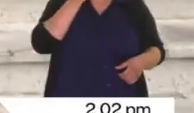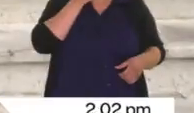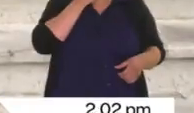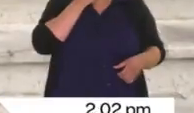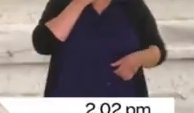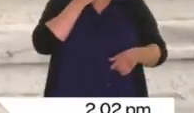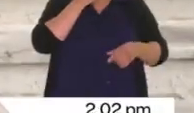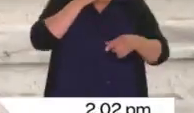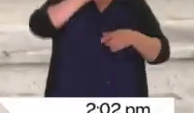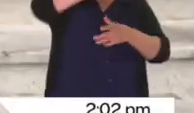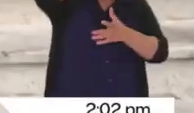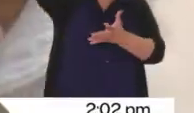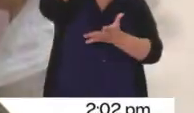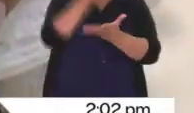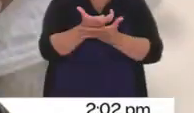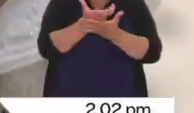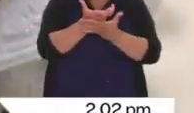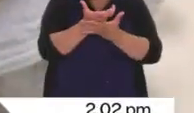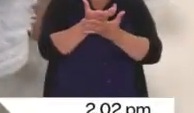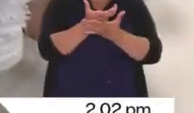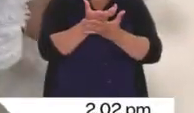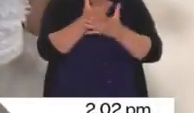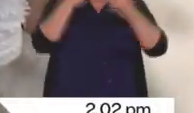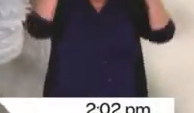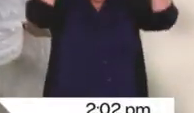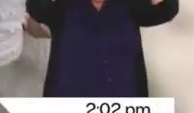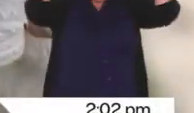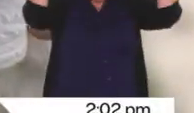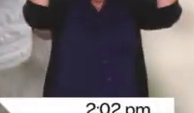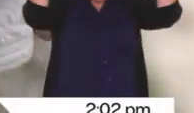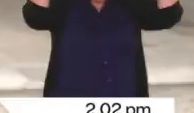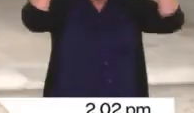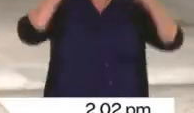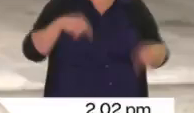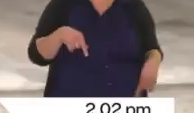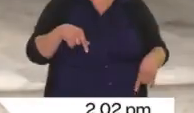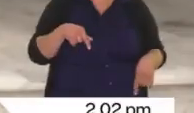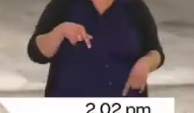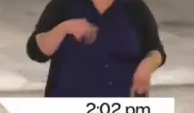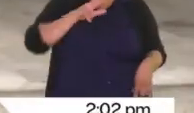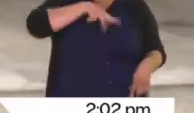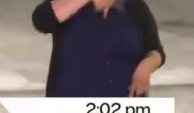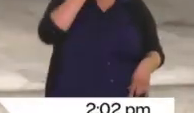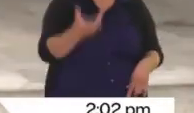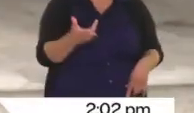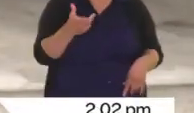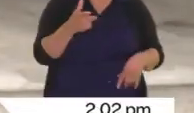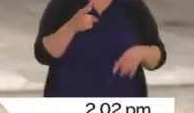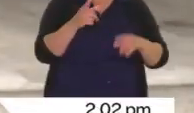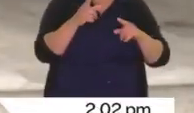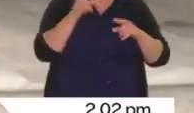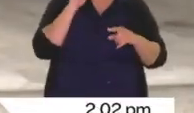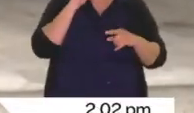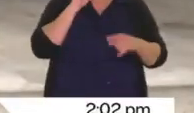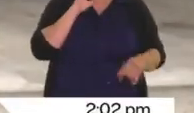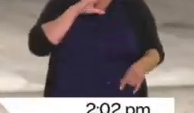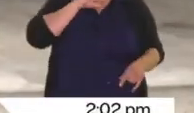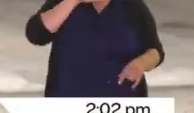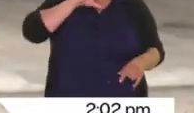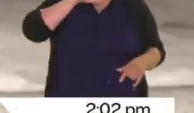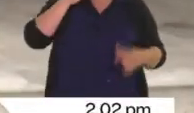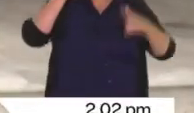violenta caída de una cachorra de Pincher que habría sido lanzada desde un balcón nos enteramos por los vecinos que escucharon el llanto de la